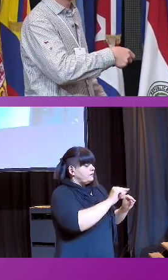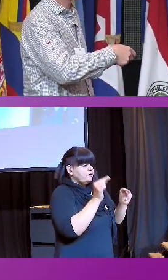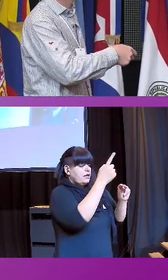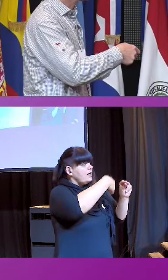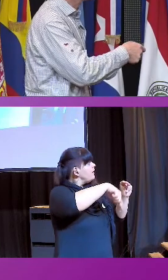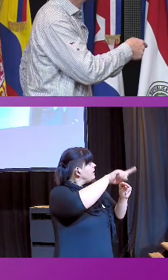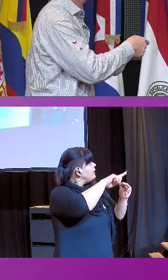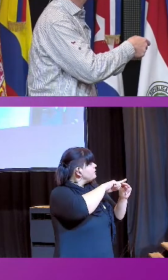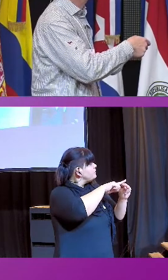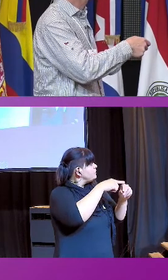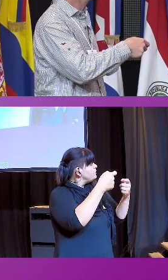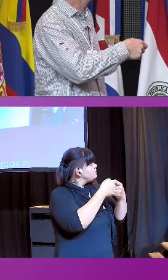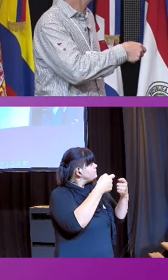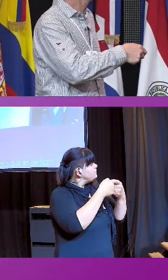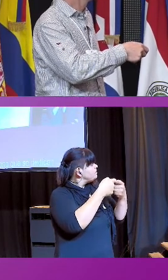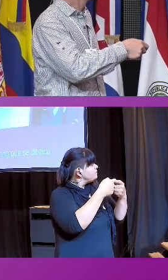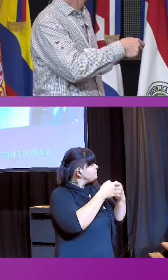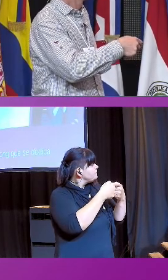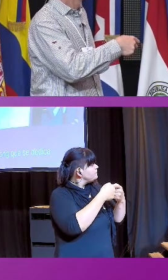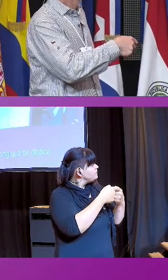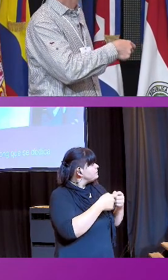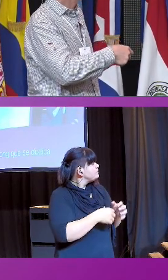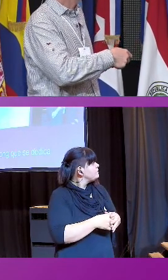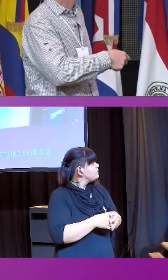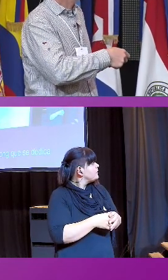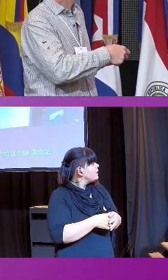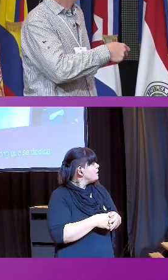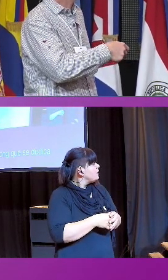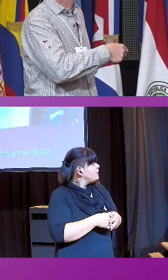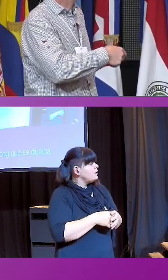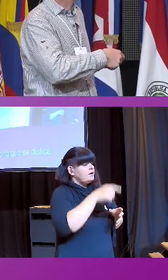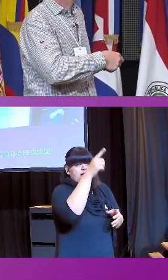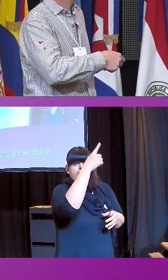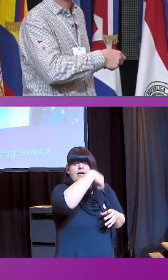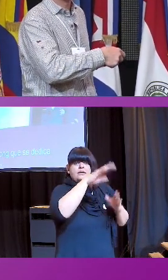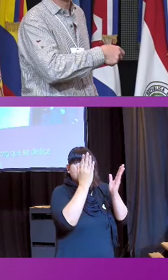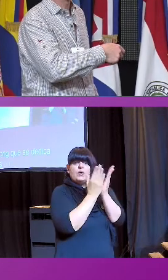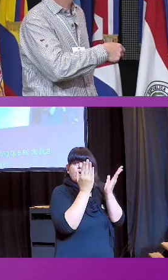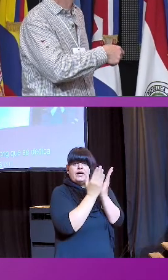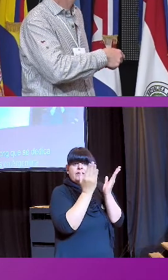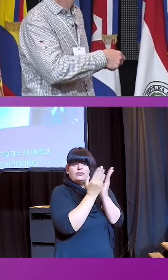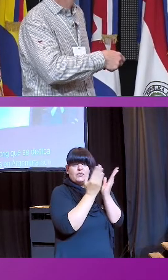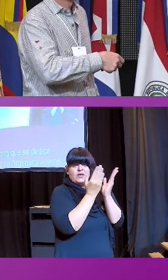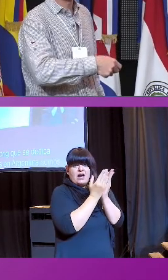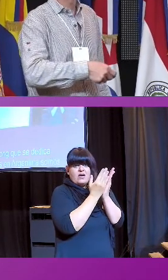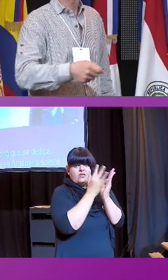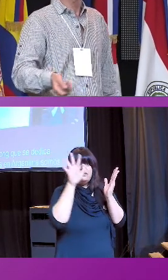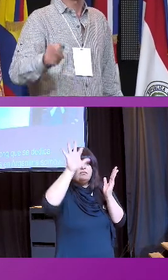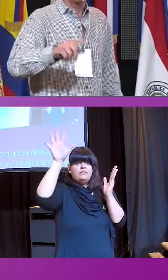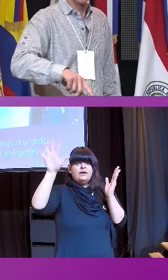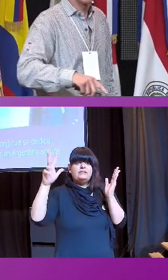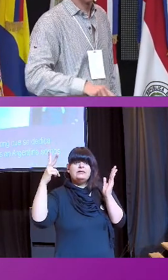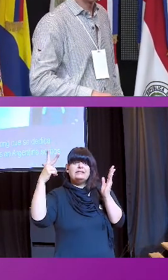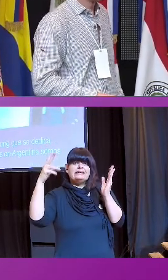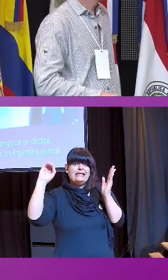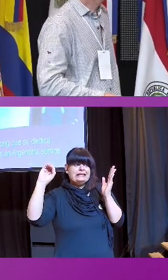una ONG que se dedica a autismo. Nos entrenaron a nosotros, en Argentina éramos 2,